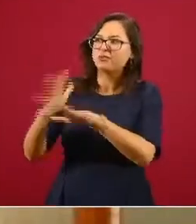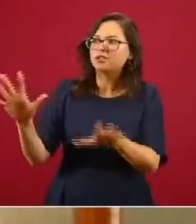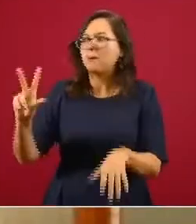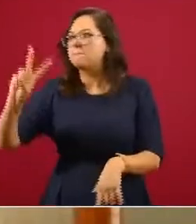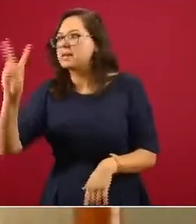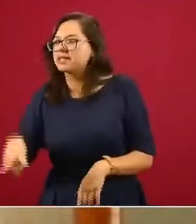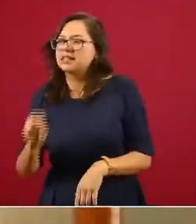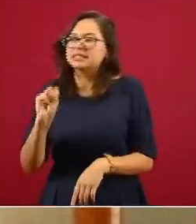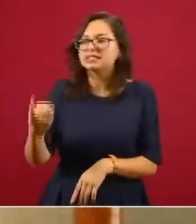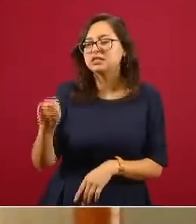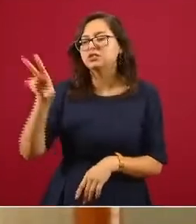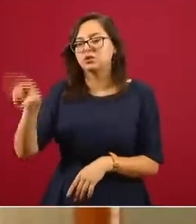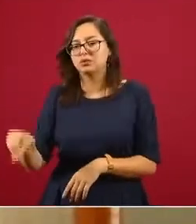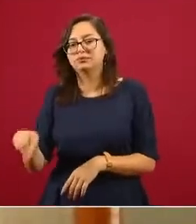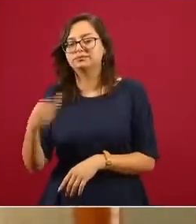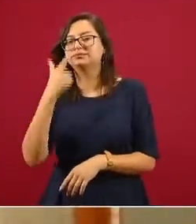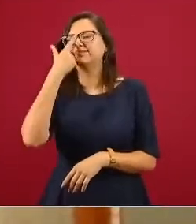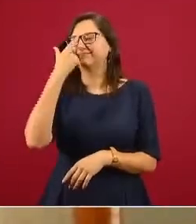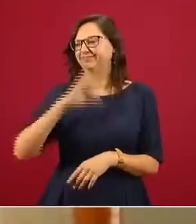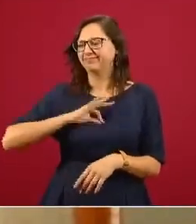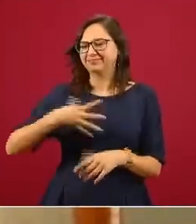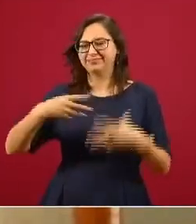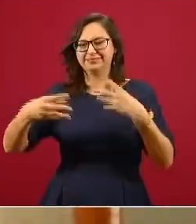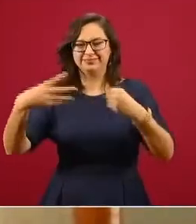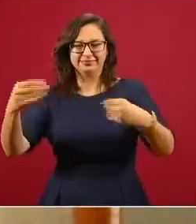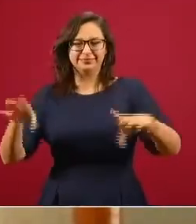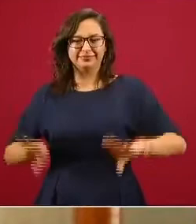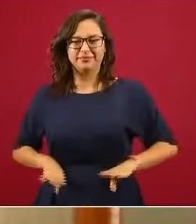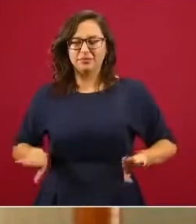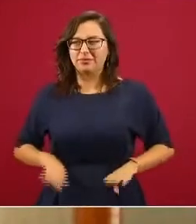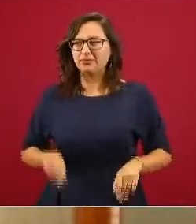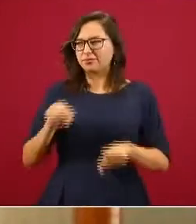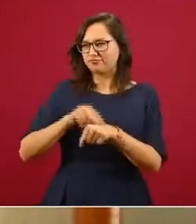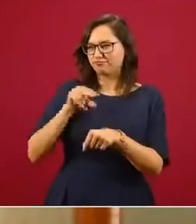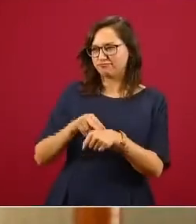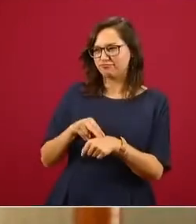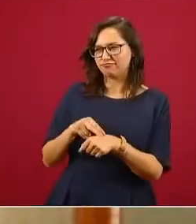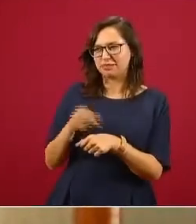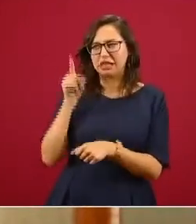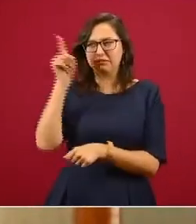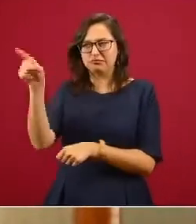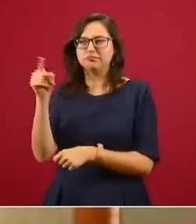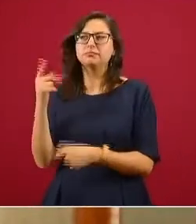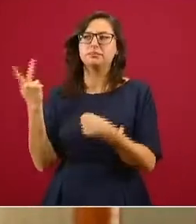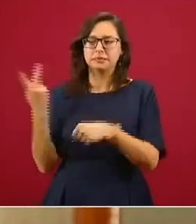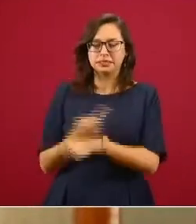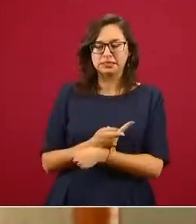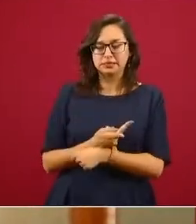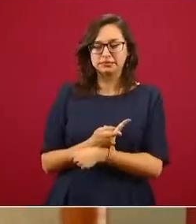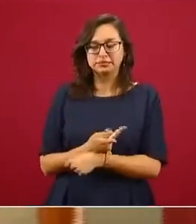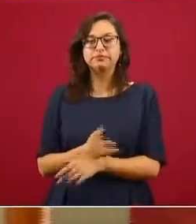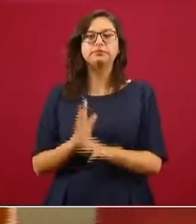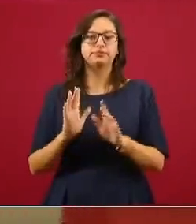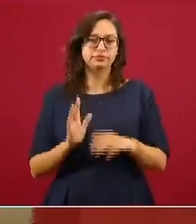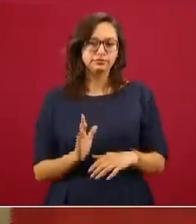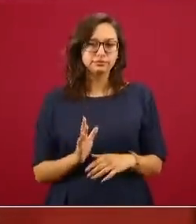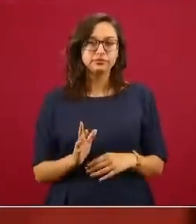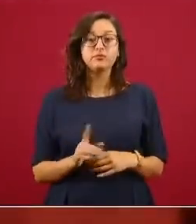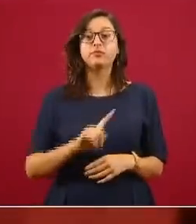las características, tanto epidemiológicas como clínicas, del evento de interés. A partir de ello,